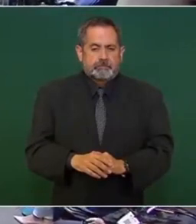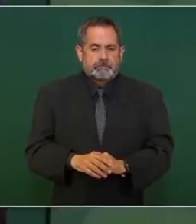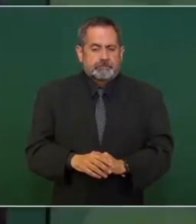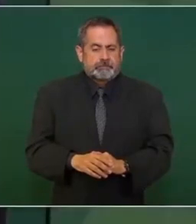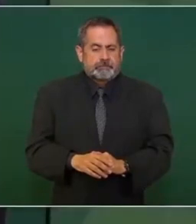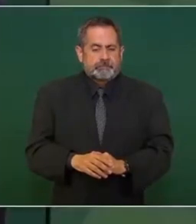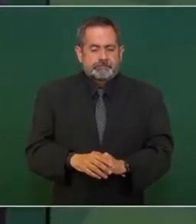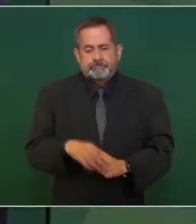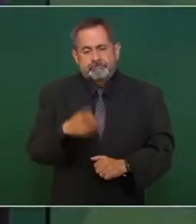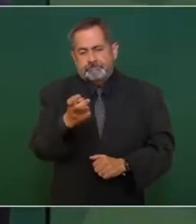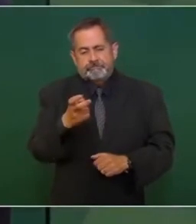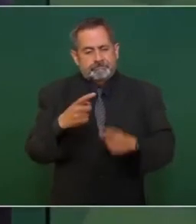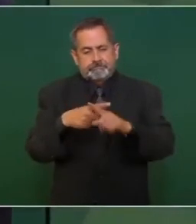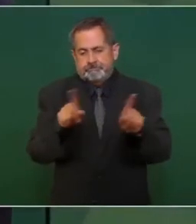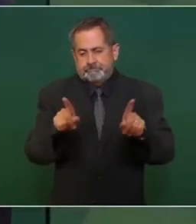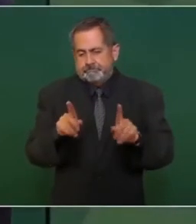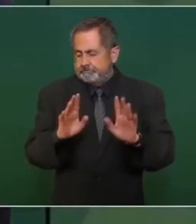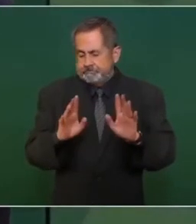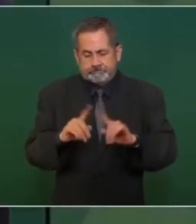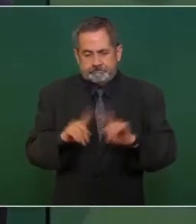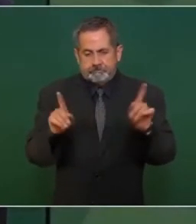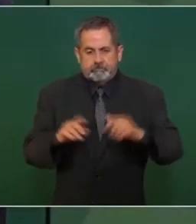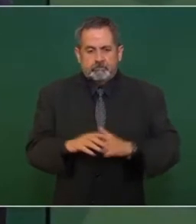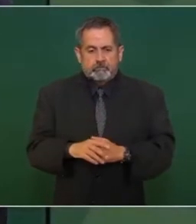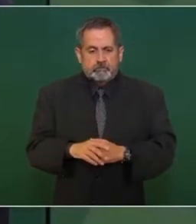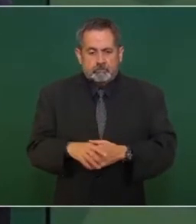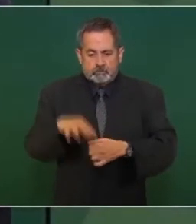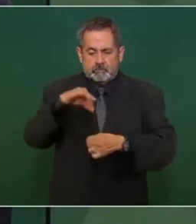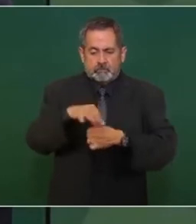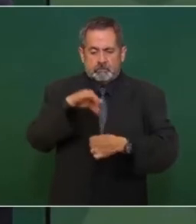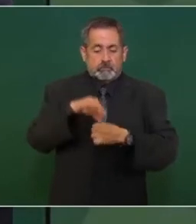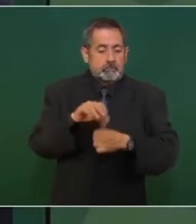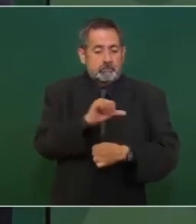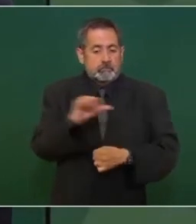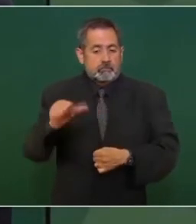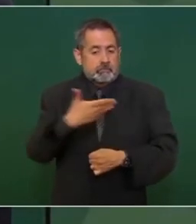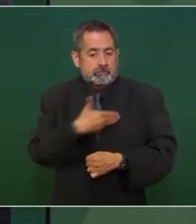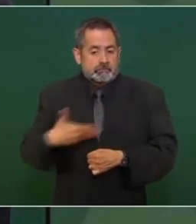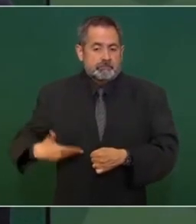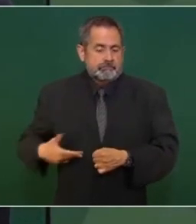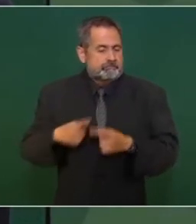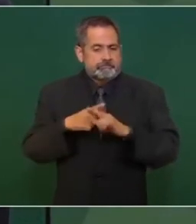son cosas distintas, o sea, una elección presidencial